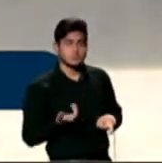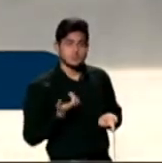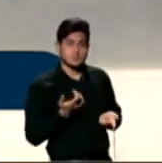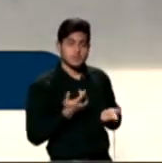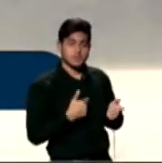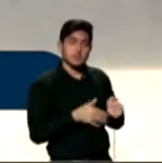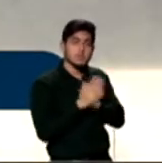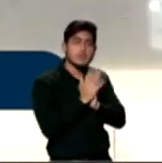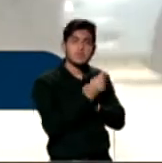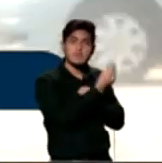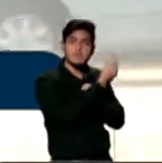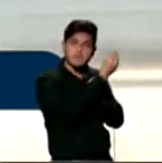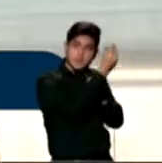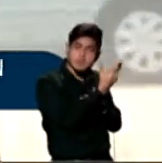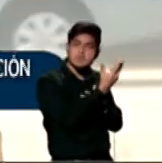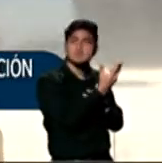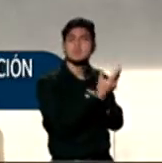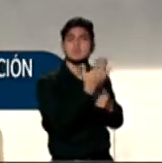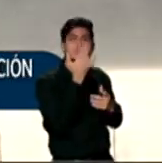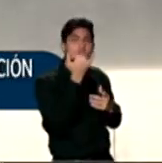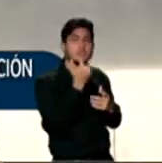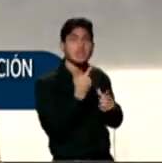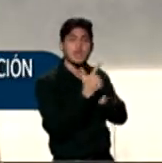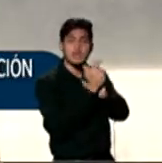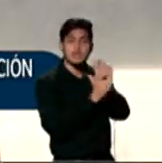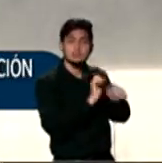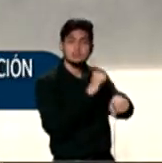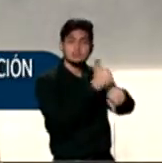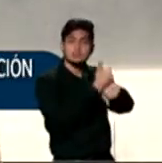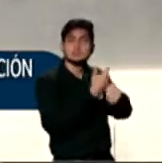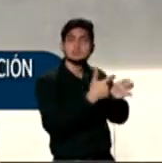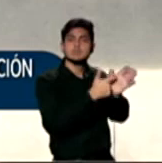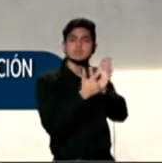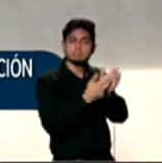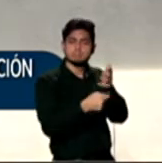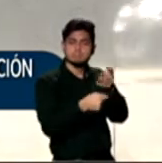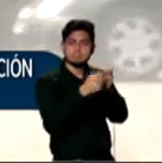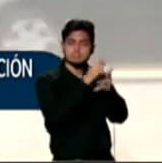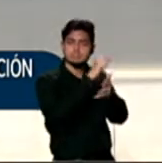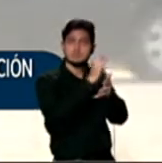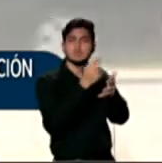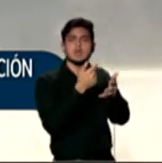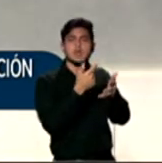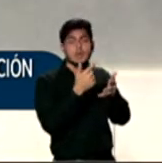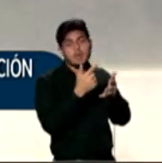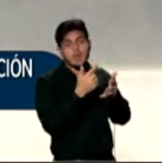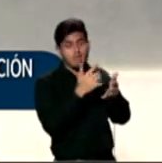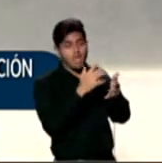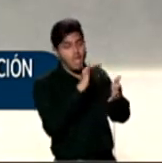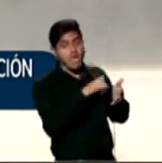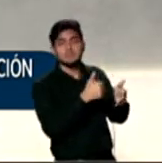alguna información. ¿Por qué? Porque la ley establece unos requisitos específicos y hay que cumplir con la ley.